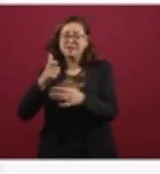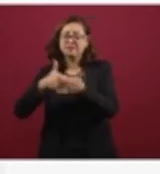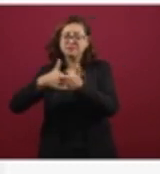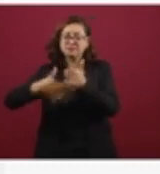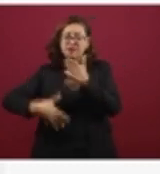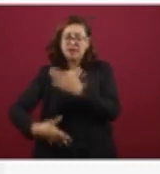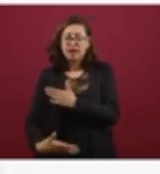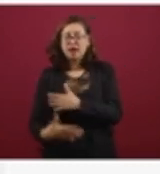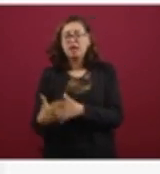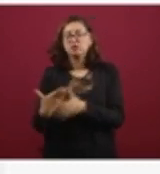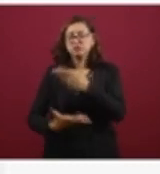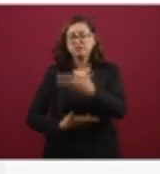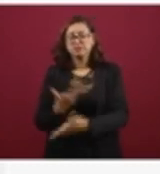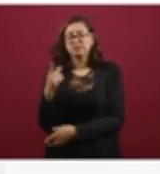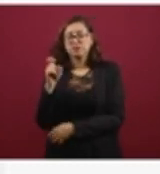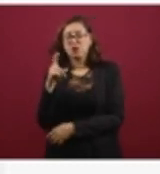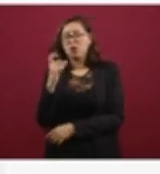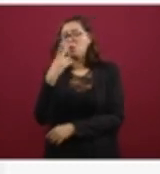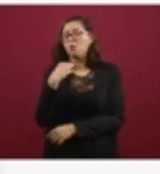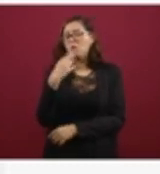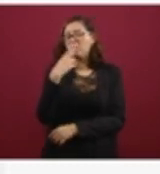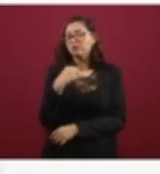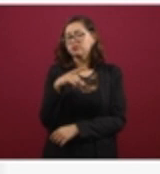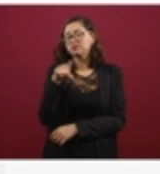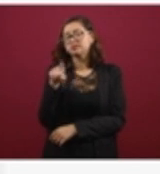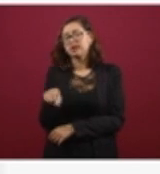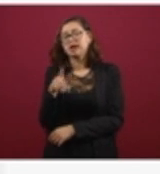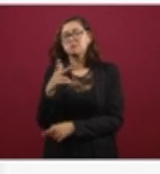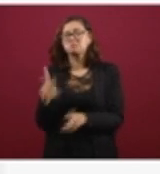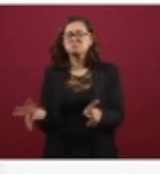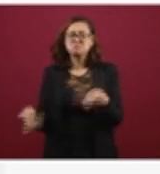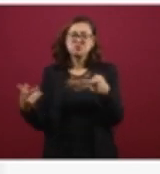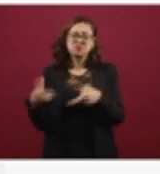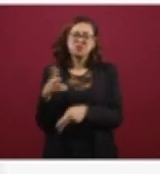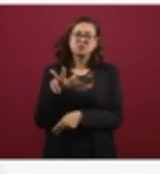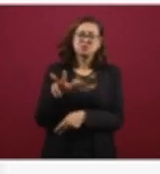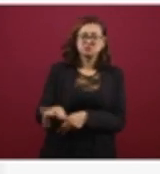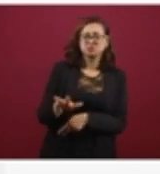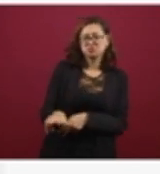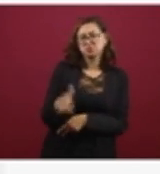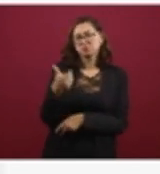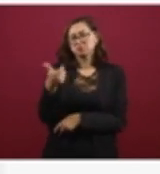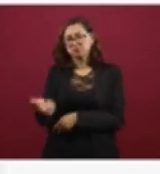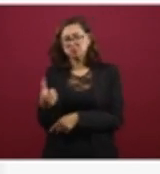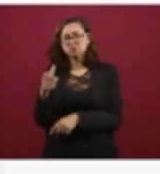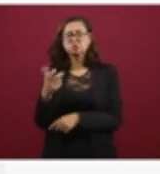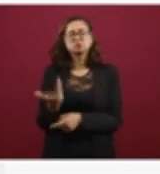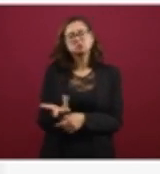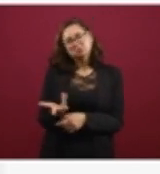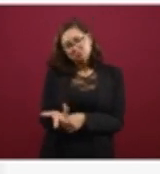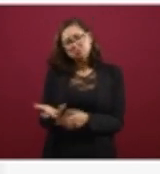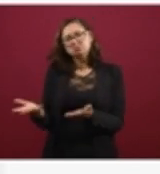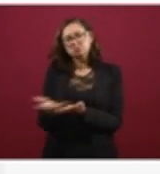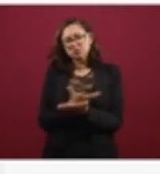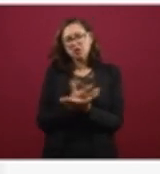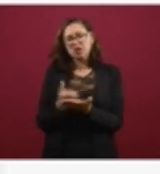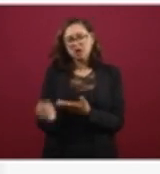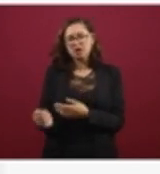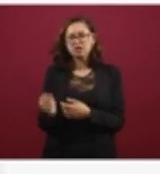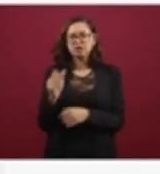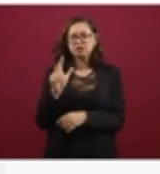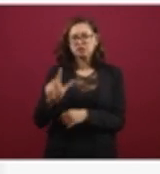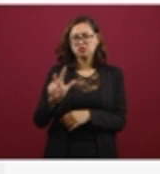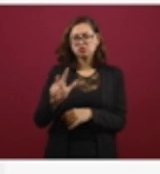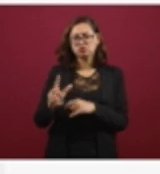precio al público de 18 pesos 89 centavos por litro y un margen de 18 centavos en la gasolina